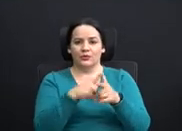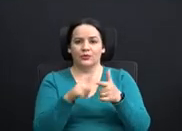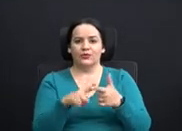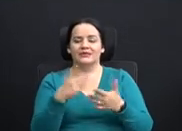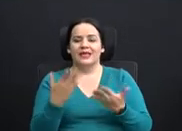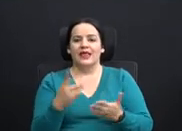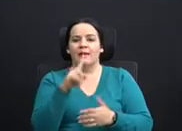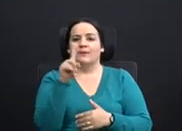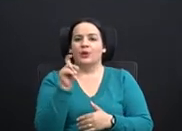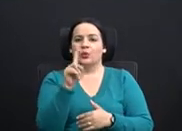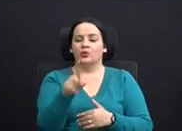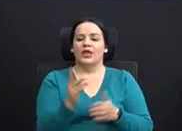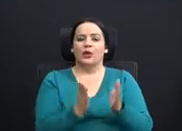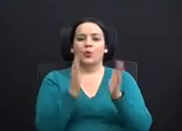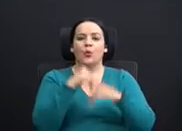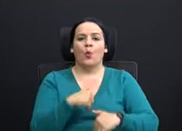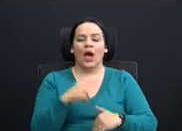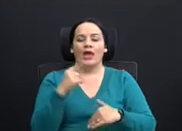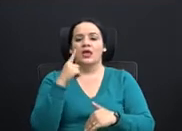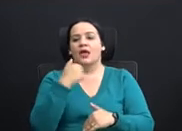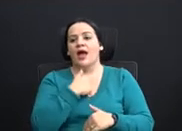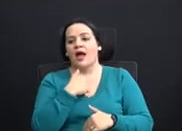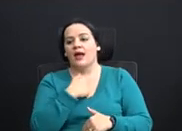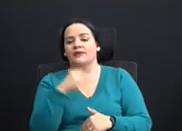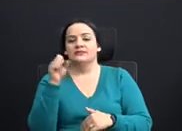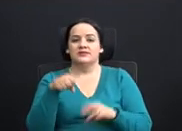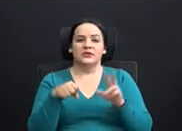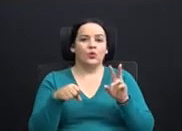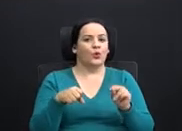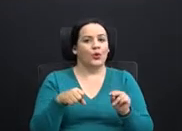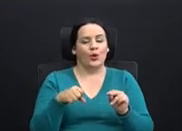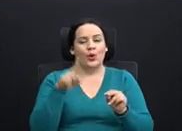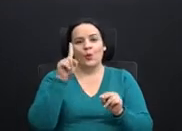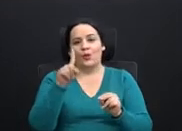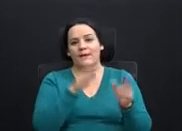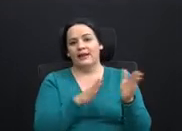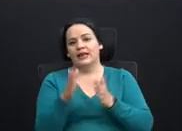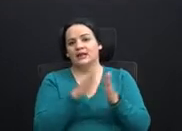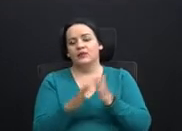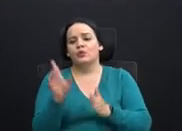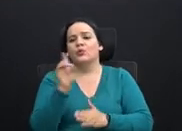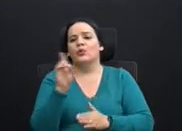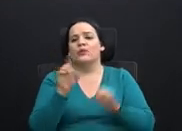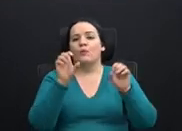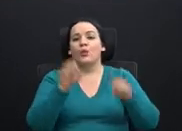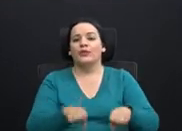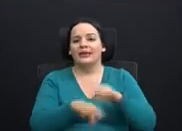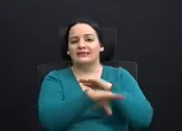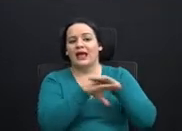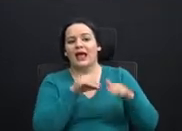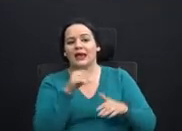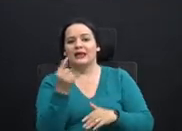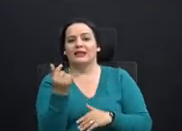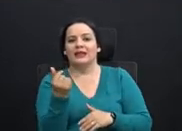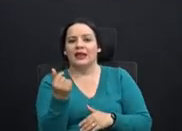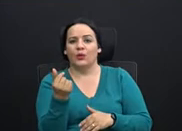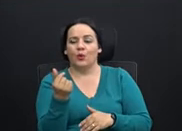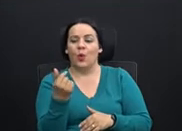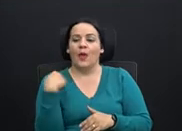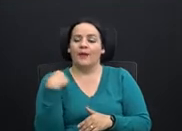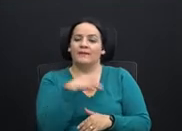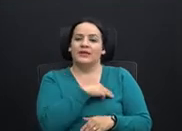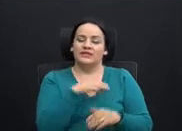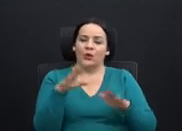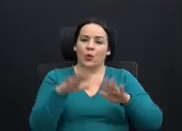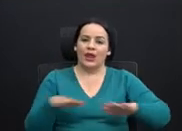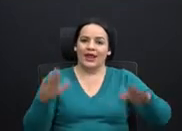la pregunta es, ¿hay o no hay una planificación de dónde podría eventualmente salir ese dinero? Bueno, el Ministerio del Ambiente, dentro